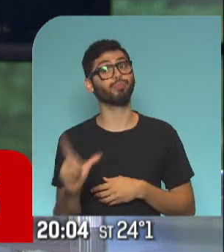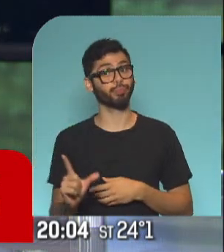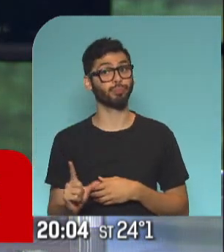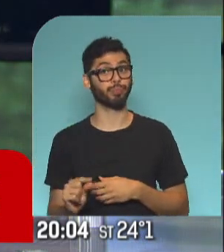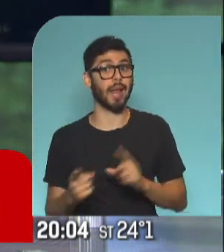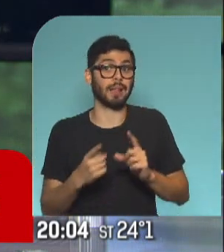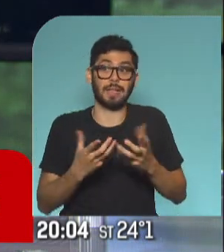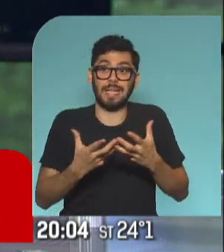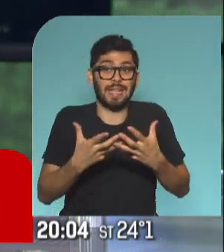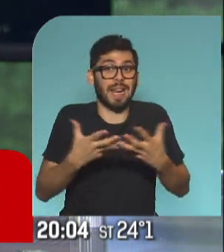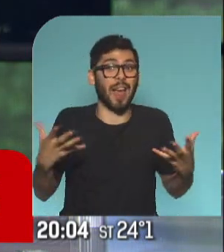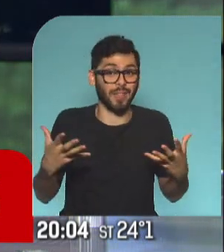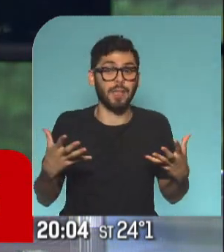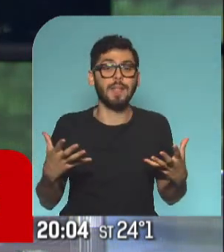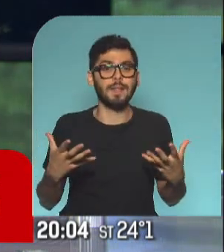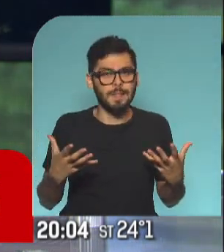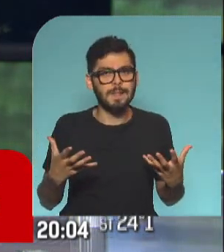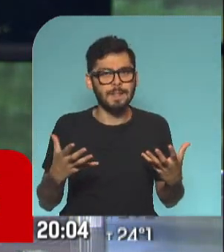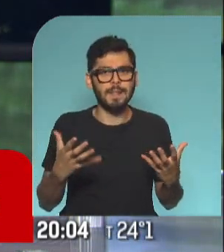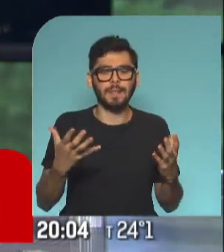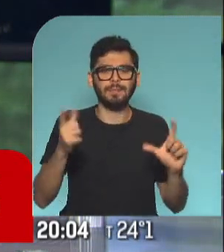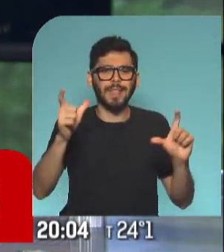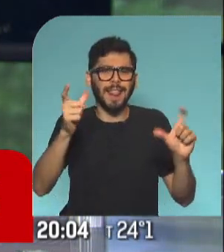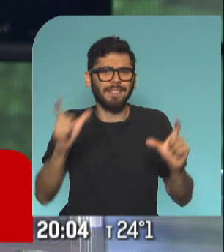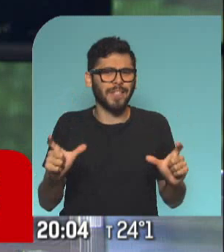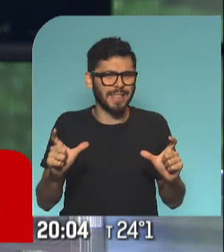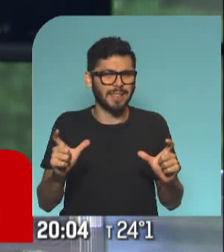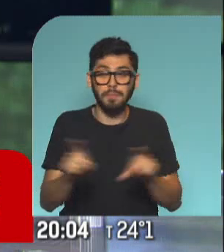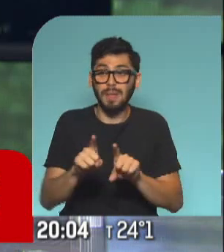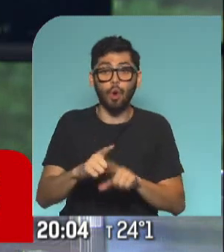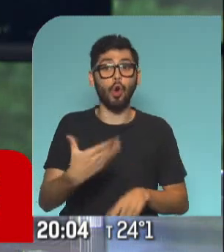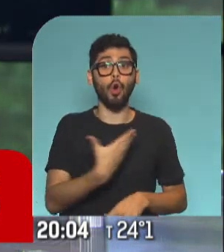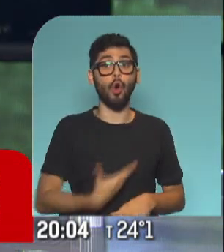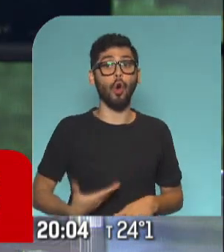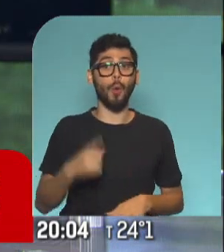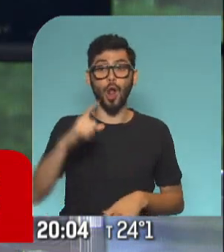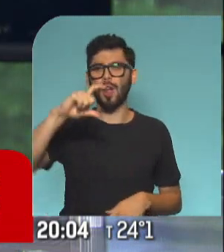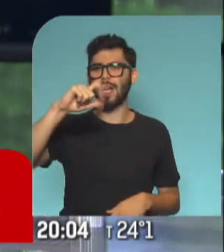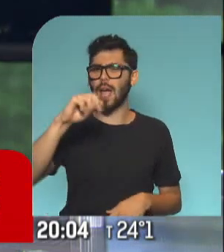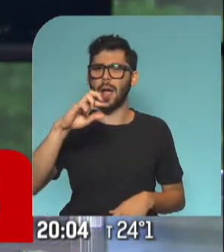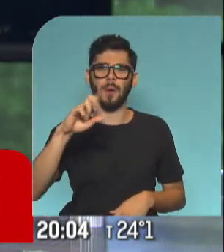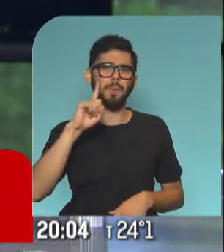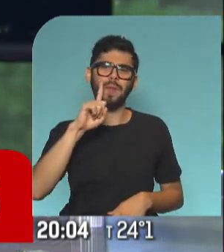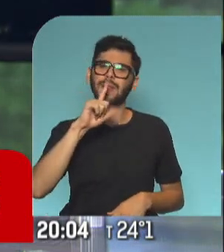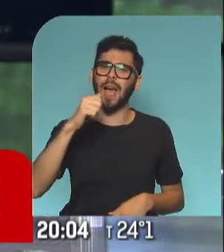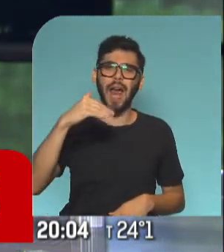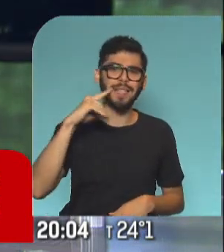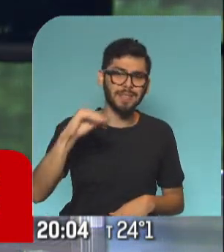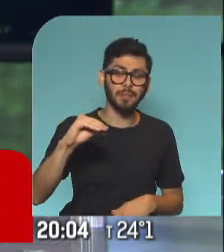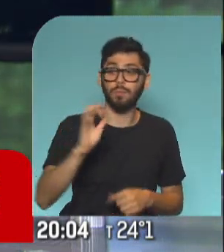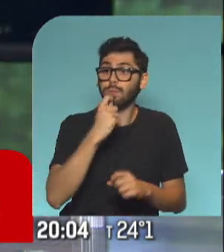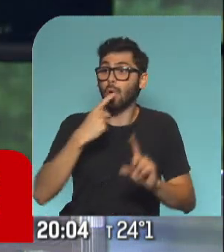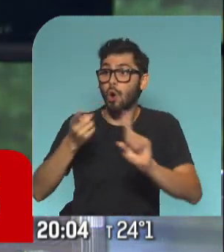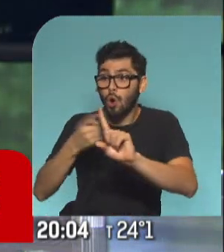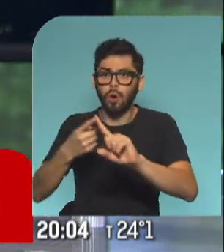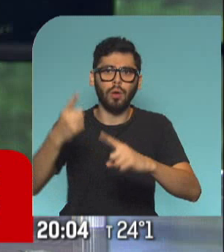que prevalezcan las asimetrías como decía al gobernador capitanich logística conectividad y